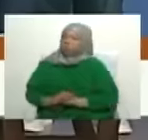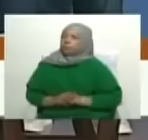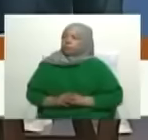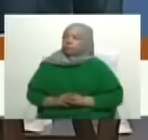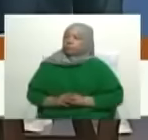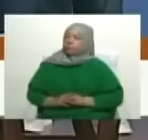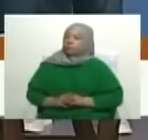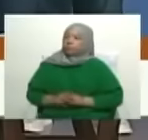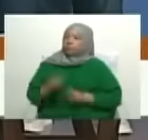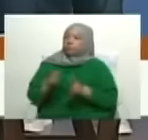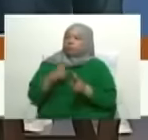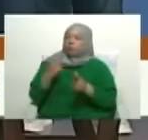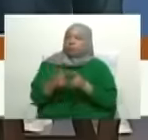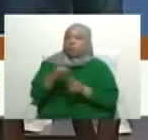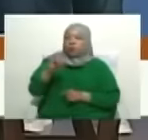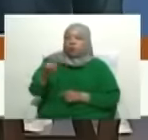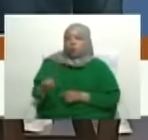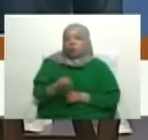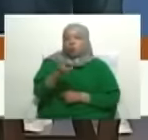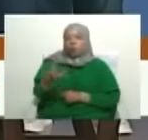Entonces en mayo, en julio,